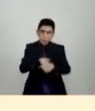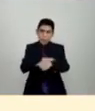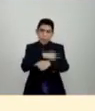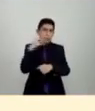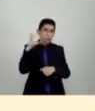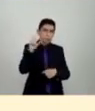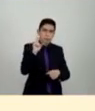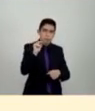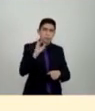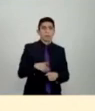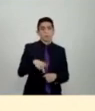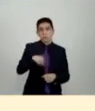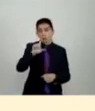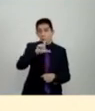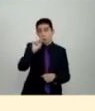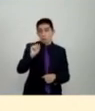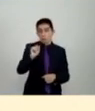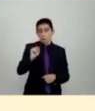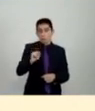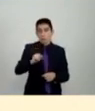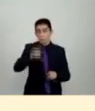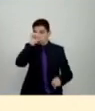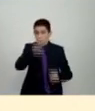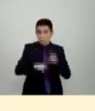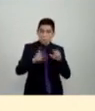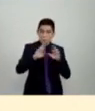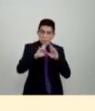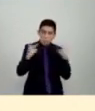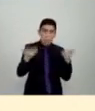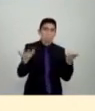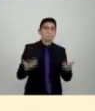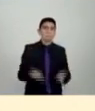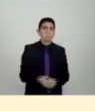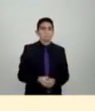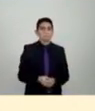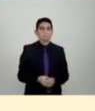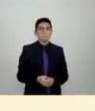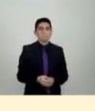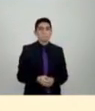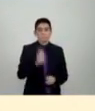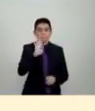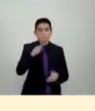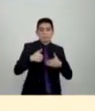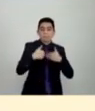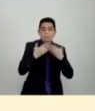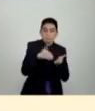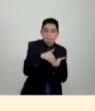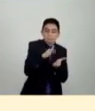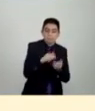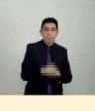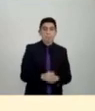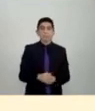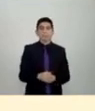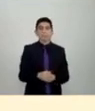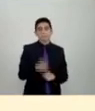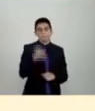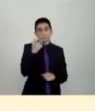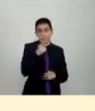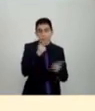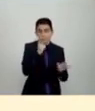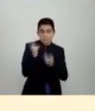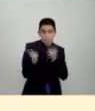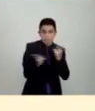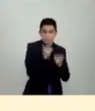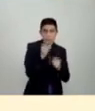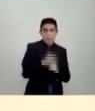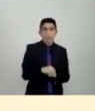nos ponemos a romperla y a cortarla, pues entonces ahí ya quedamos fuera. Ahora, esa pregunta que te